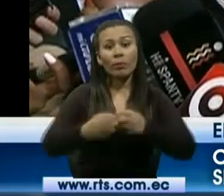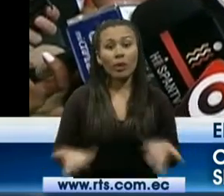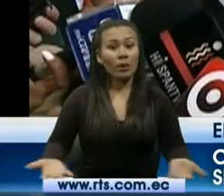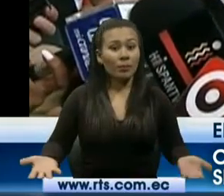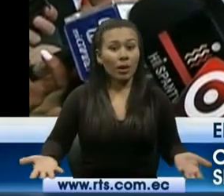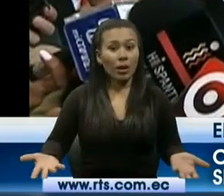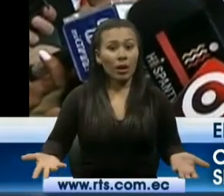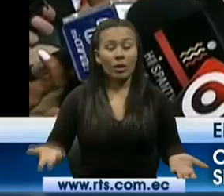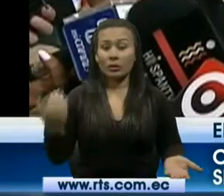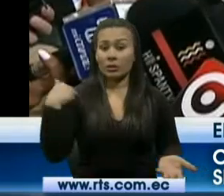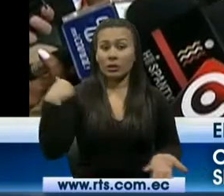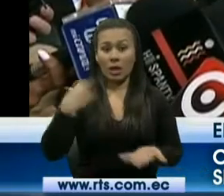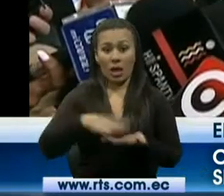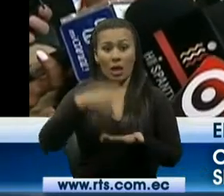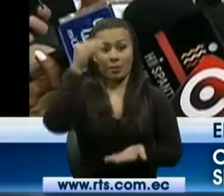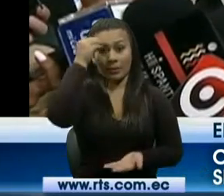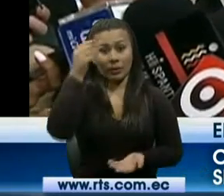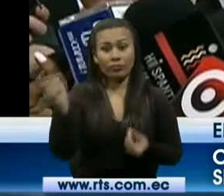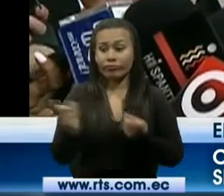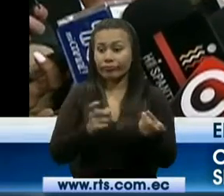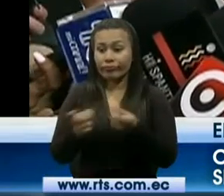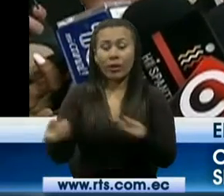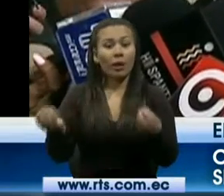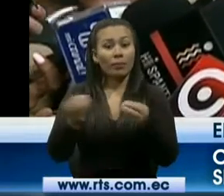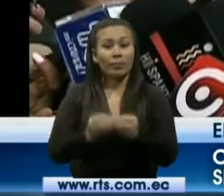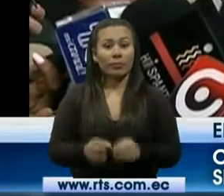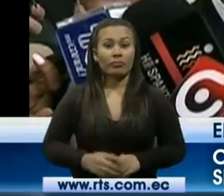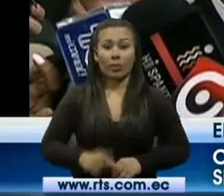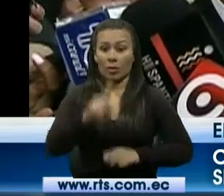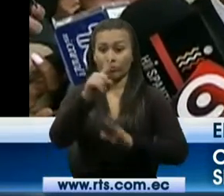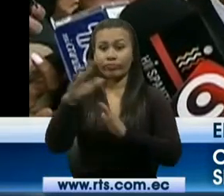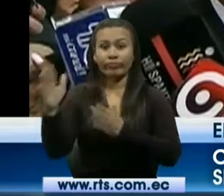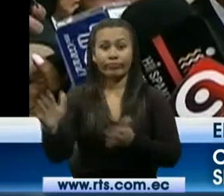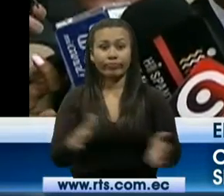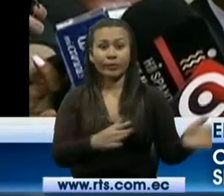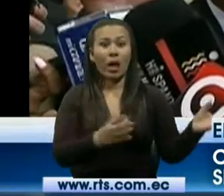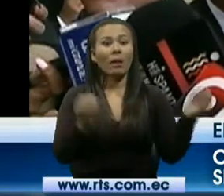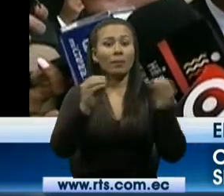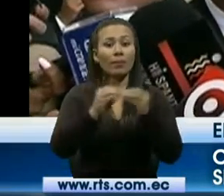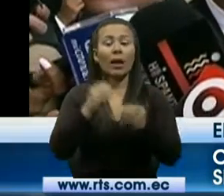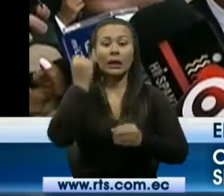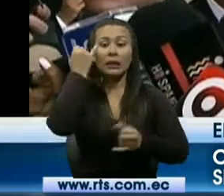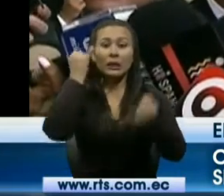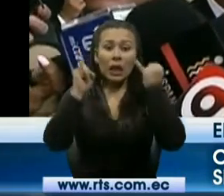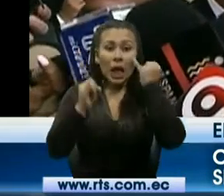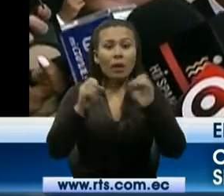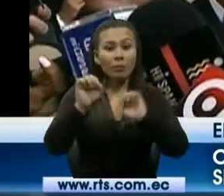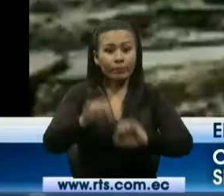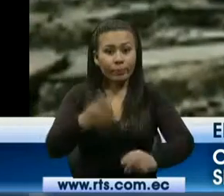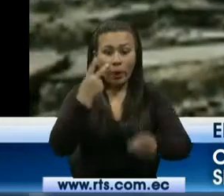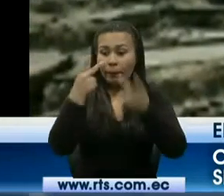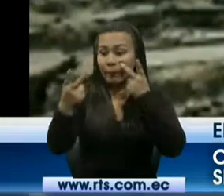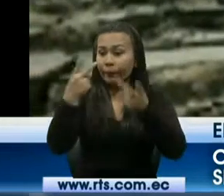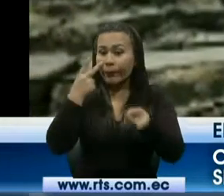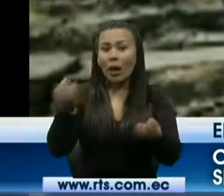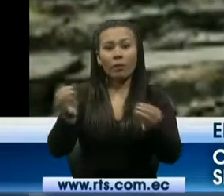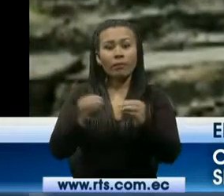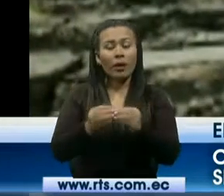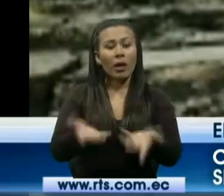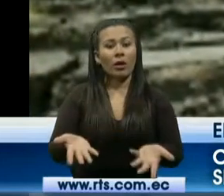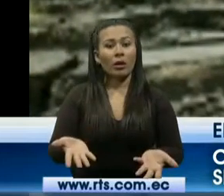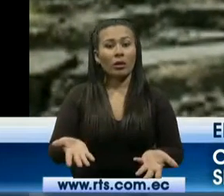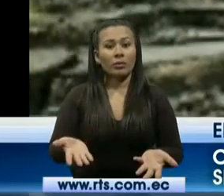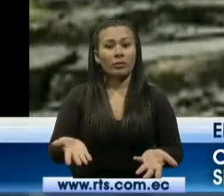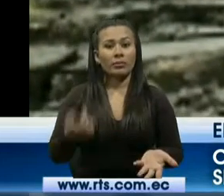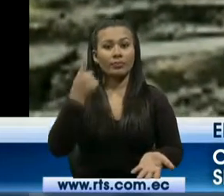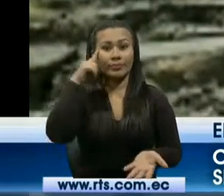que se engañaba a la autoridad municipal. Se les presentaba un plano que cumplía con los requerimientos, se aprobaba y pues se hacía cualquier cosa. Para reactivar la